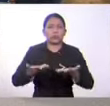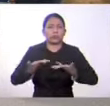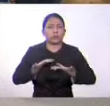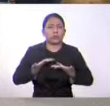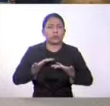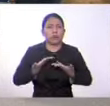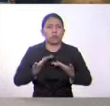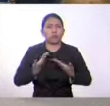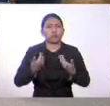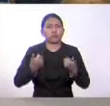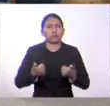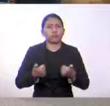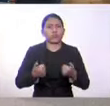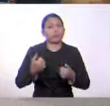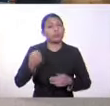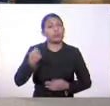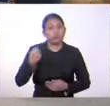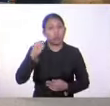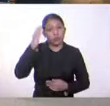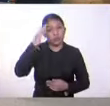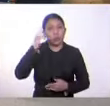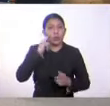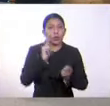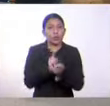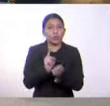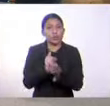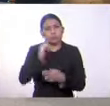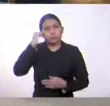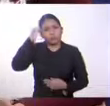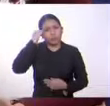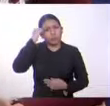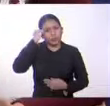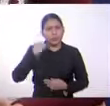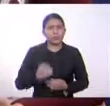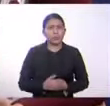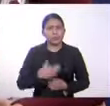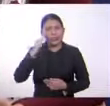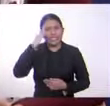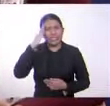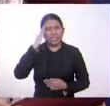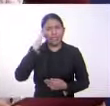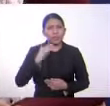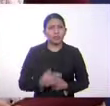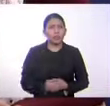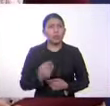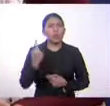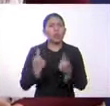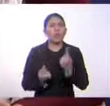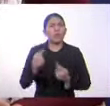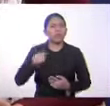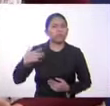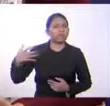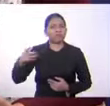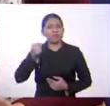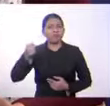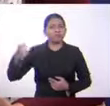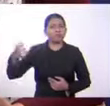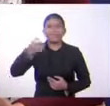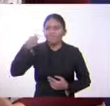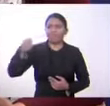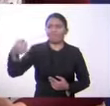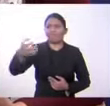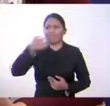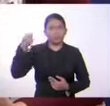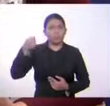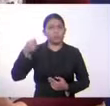es importante conocerlos, es importante reconocer también los logros que se han tenido, pero hay un elemento